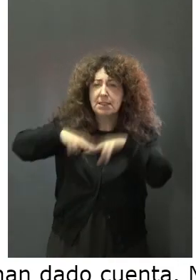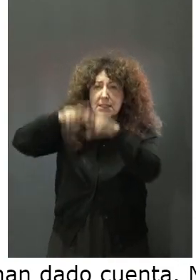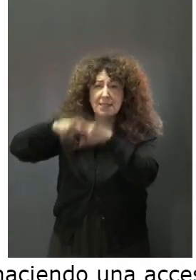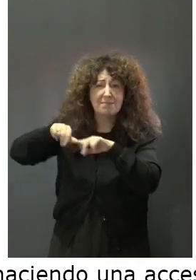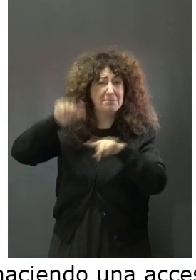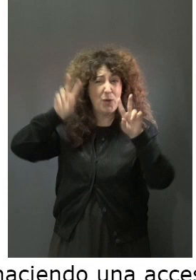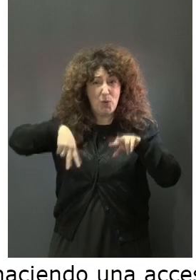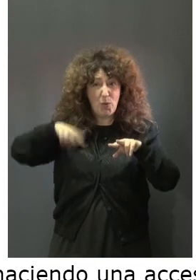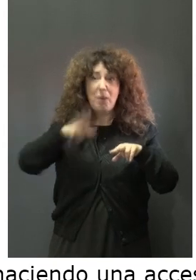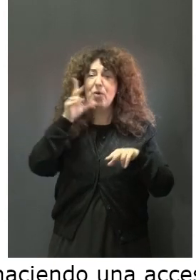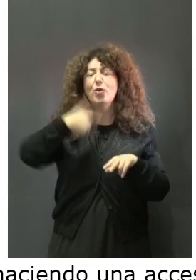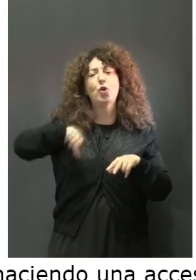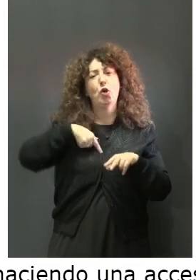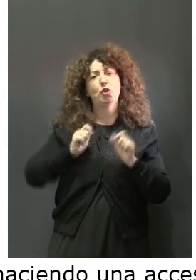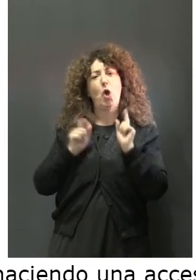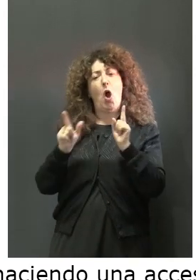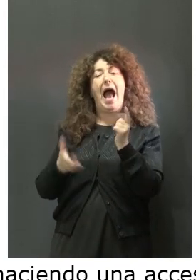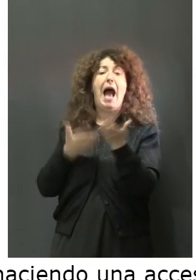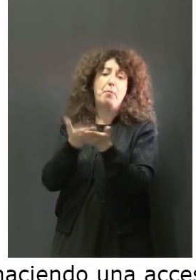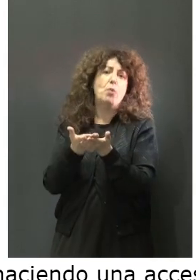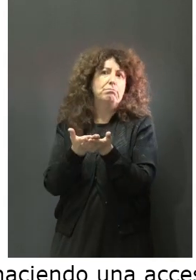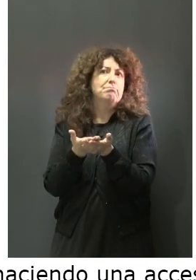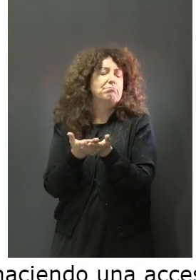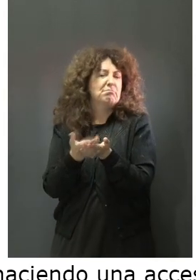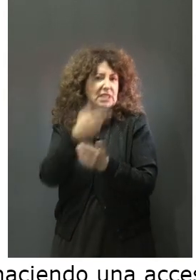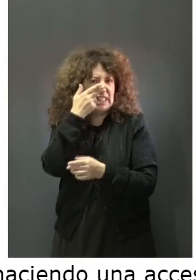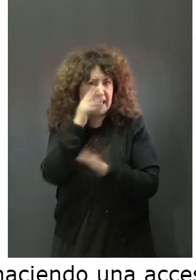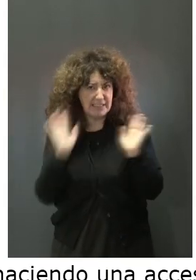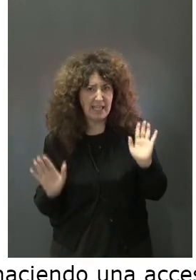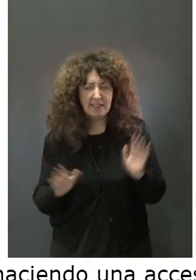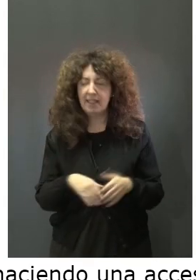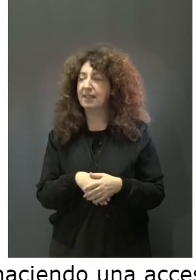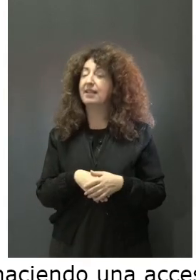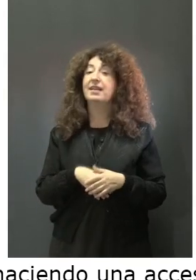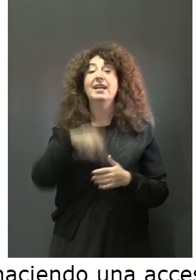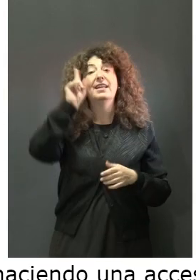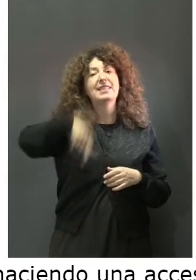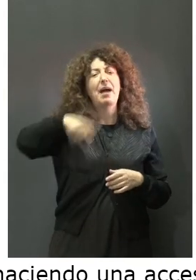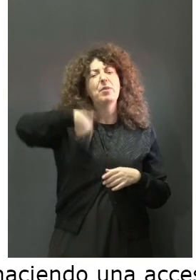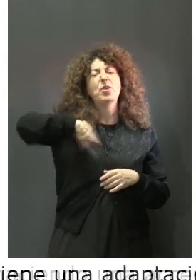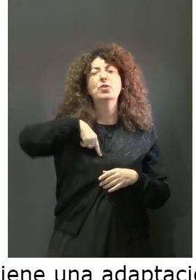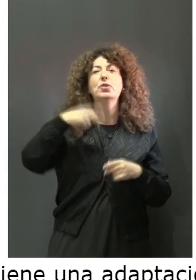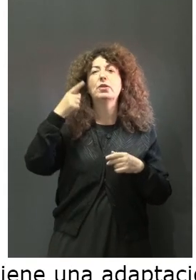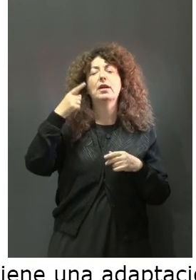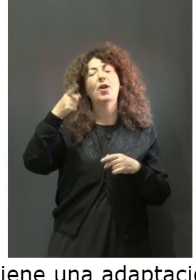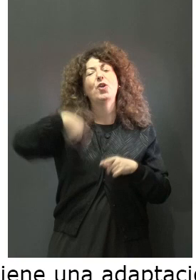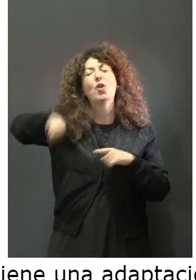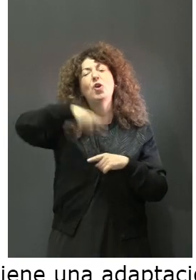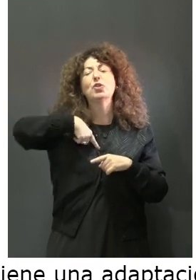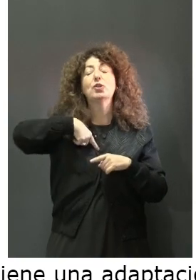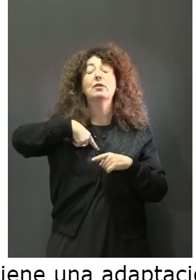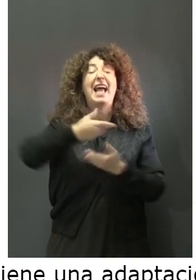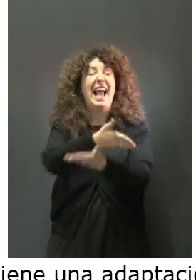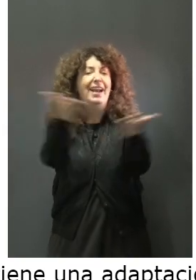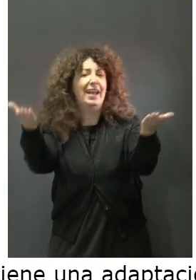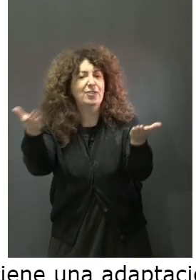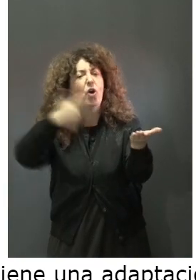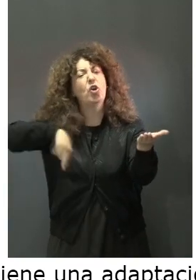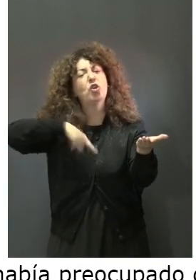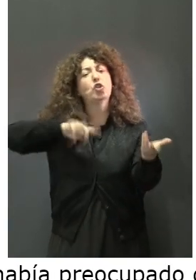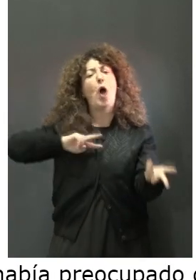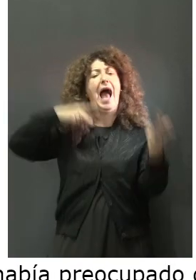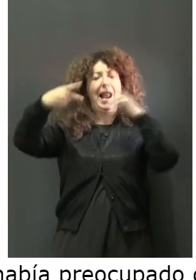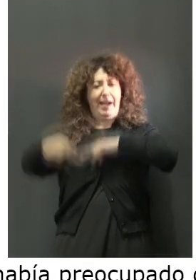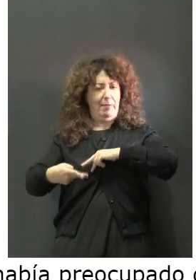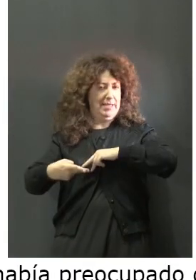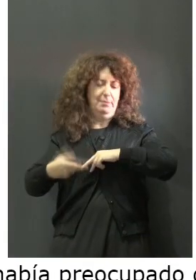punto de vista, la aportación que hacemos yo creo que es muy interesante. Además, intentamos también dotarle, nosotros vamos al revés que el resto. Es decir, primero la